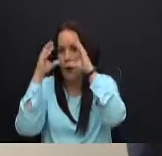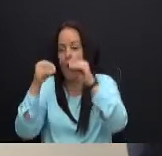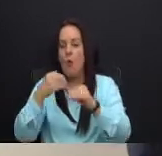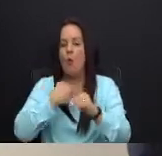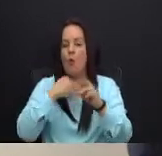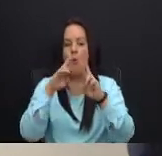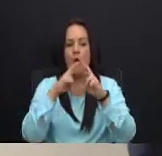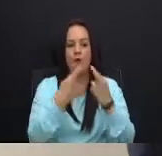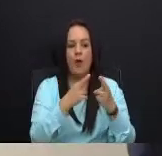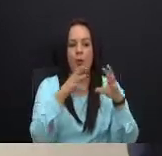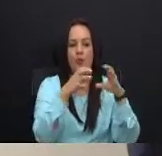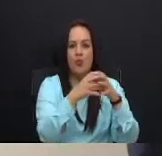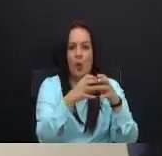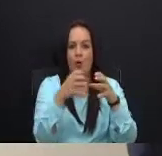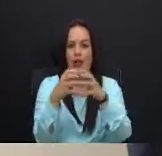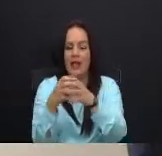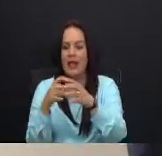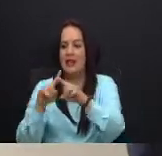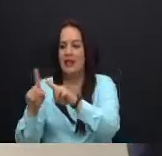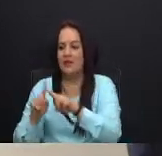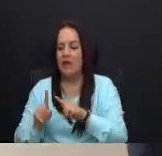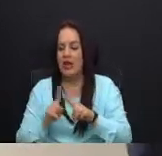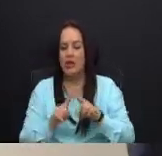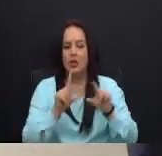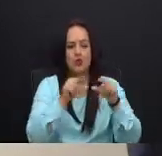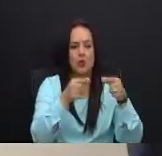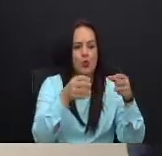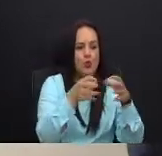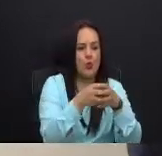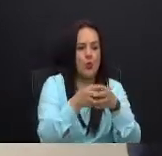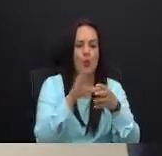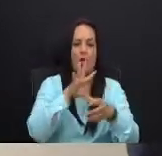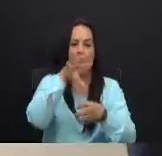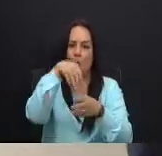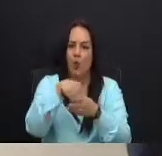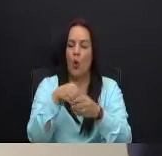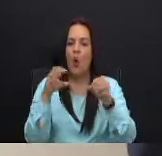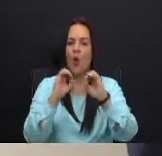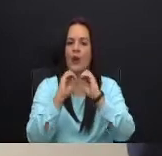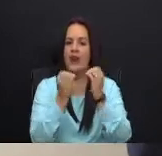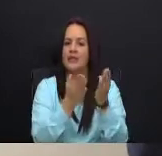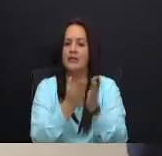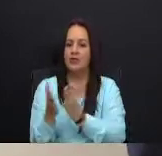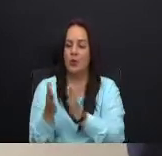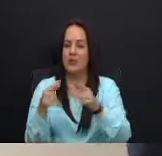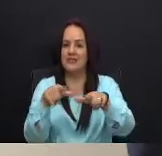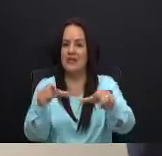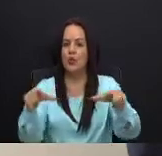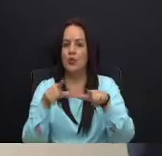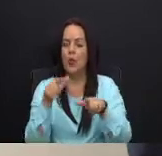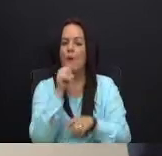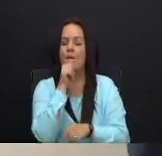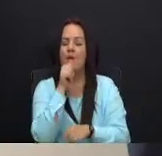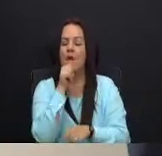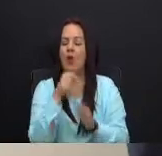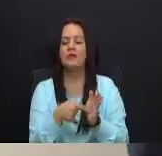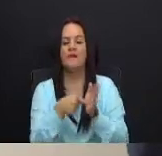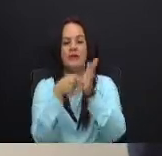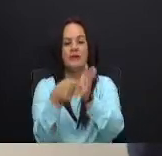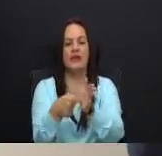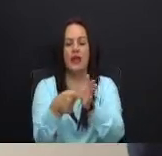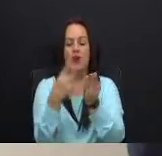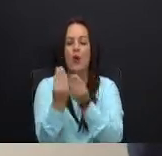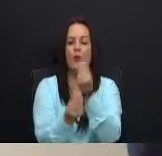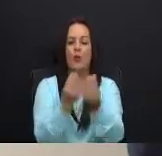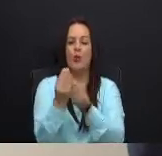con distintos grupos, incluyendo organizaciones del sector privado, donde se presentaron los productos.